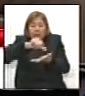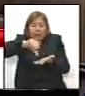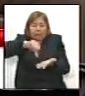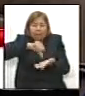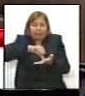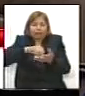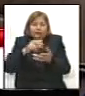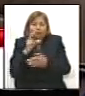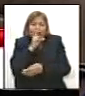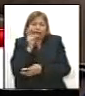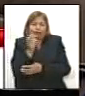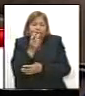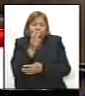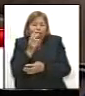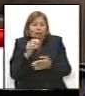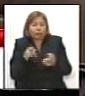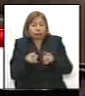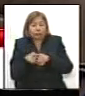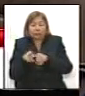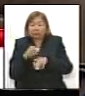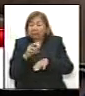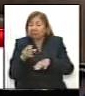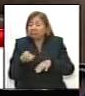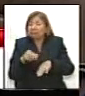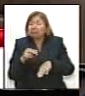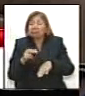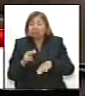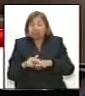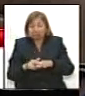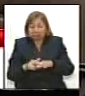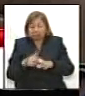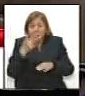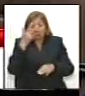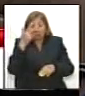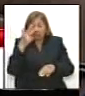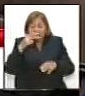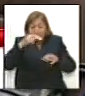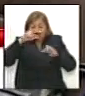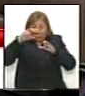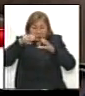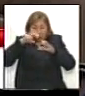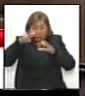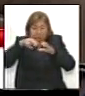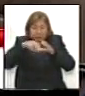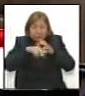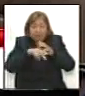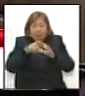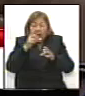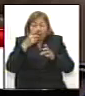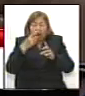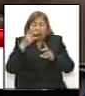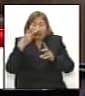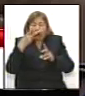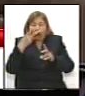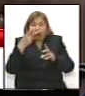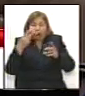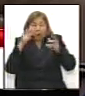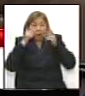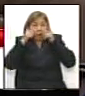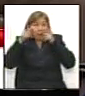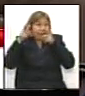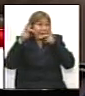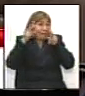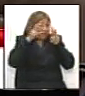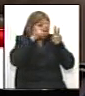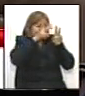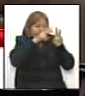el anfiteatro natural. El cañón cuenta con 3 bajadas para llegar a su interior. Entre la primera y segunda se encuentra el mirador,